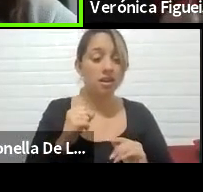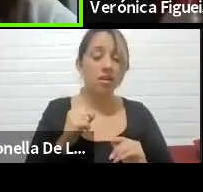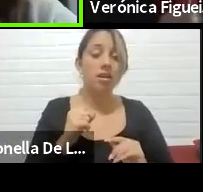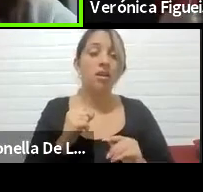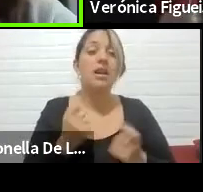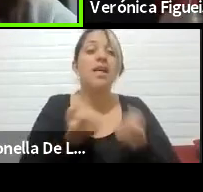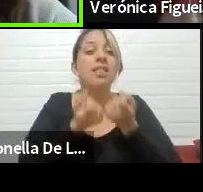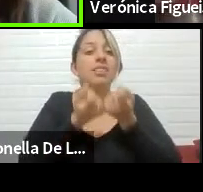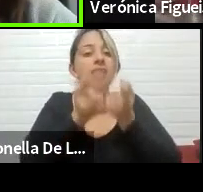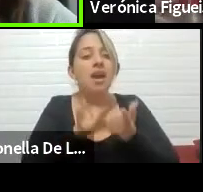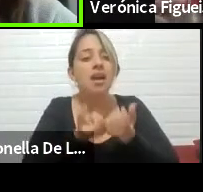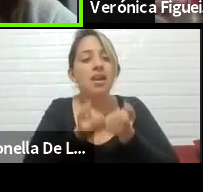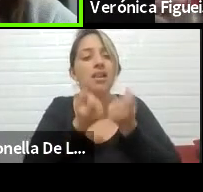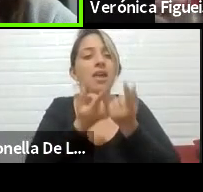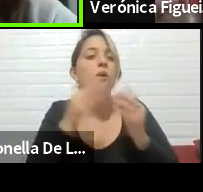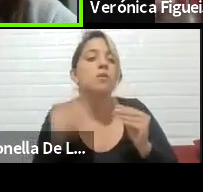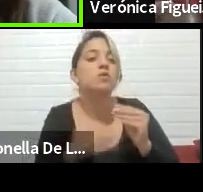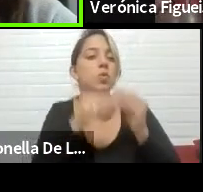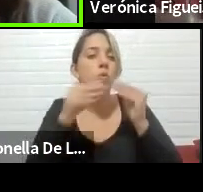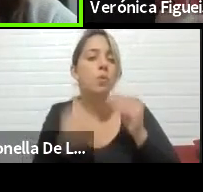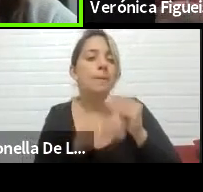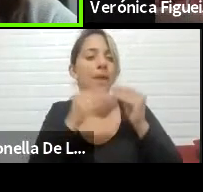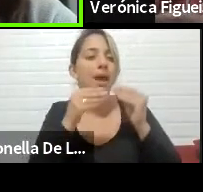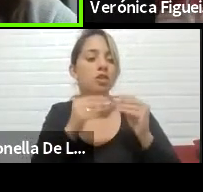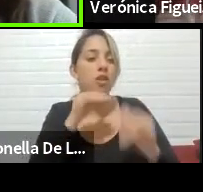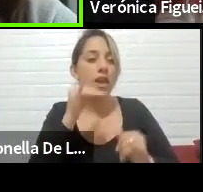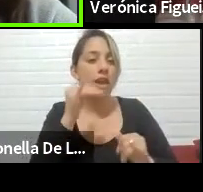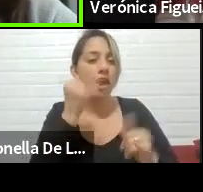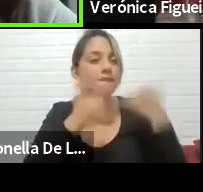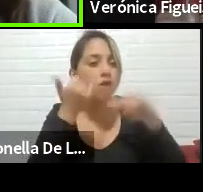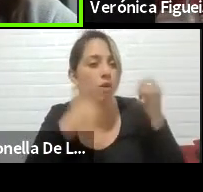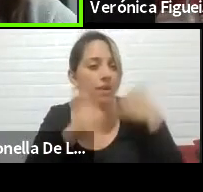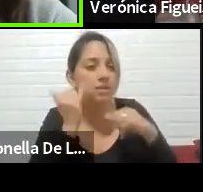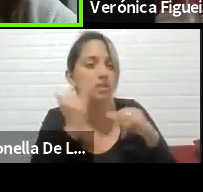alimentando esta información sobre las necesidades